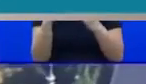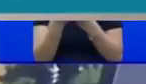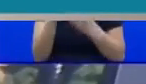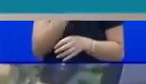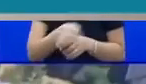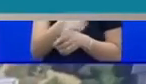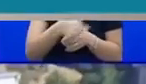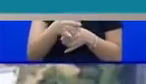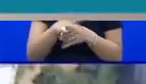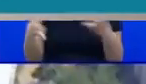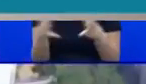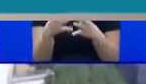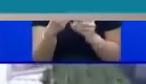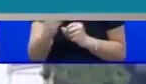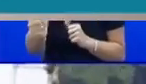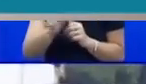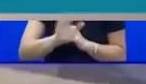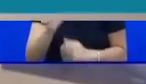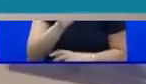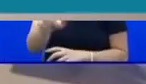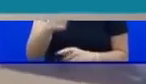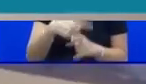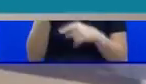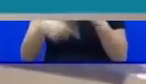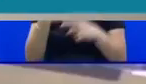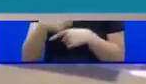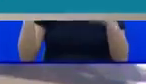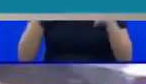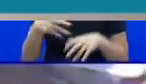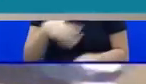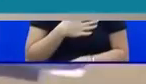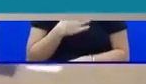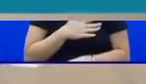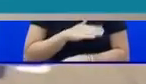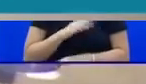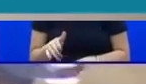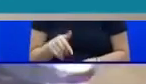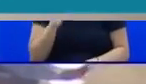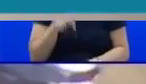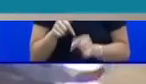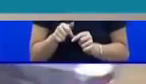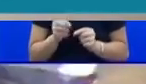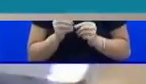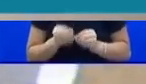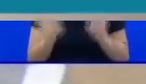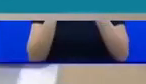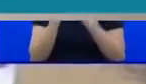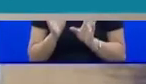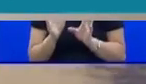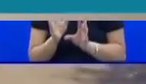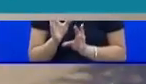sido Hiroshima, que está en el oeste de Japón, y Okayama, además de Eime, que está en